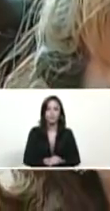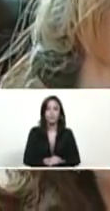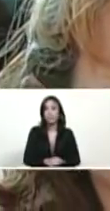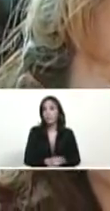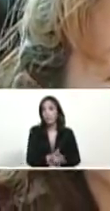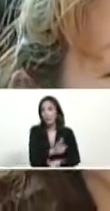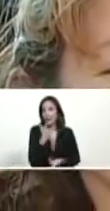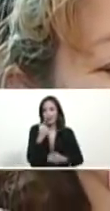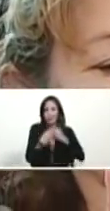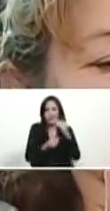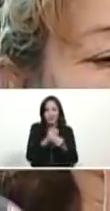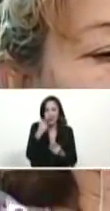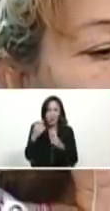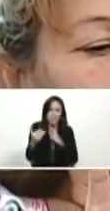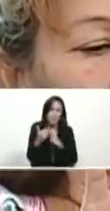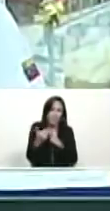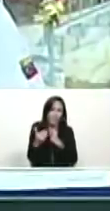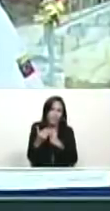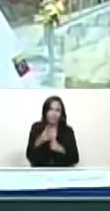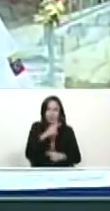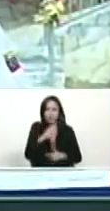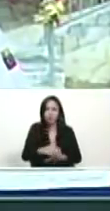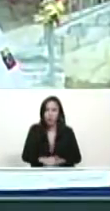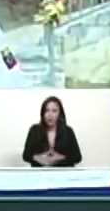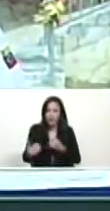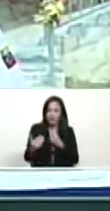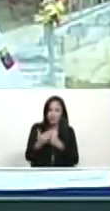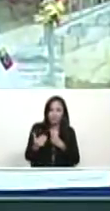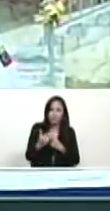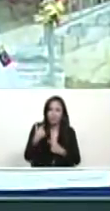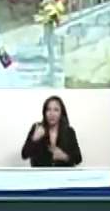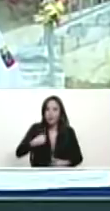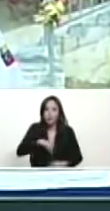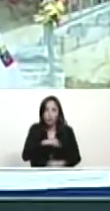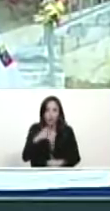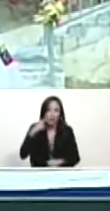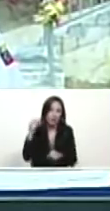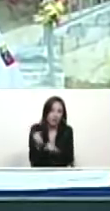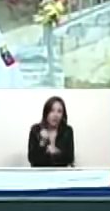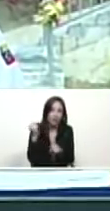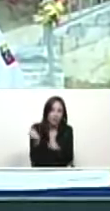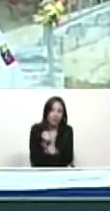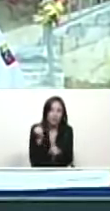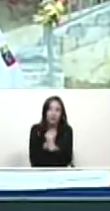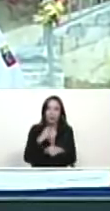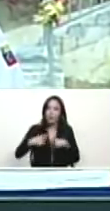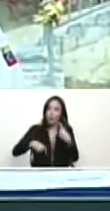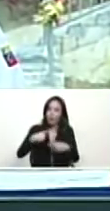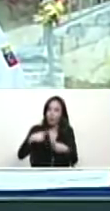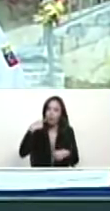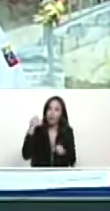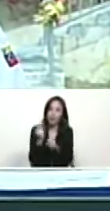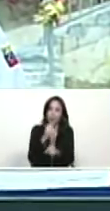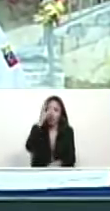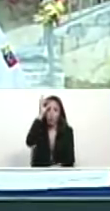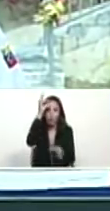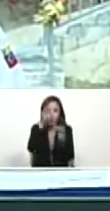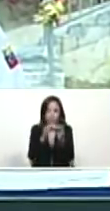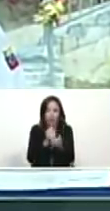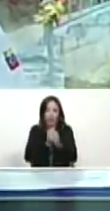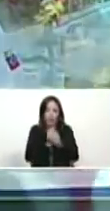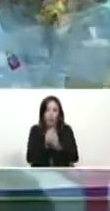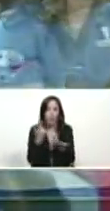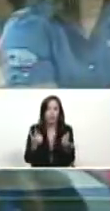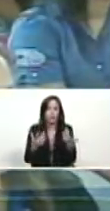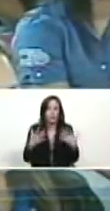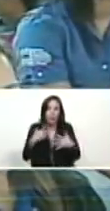Hicieron de todo. Y nosotros trabajando, trabajando con fe, con